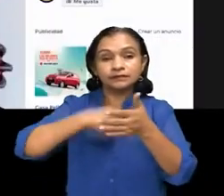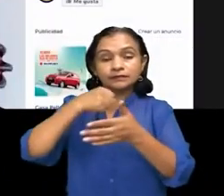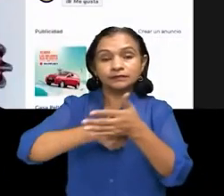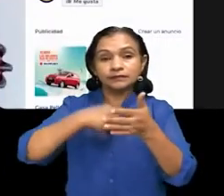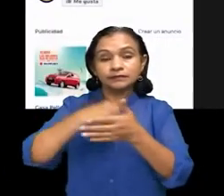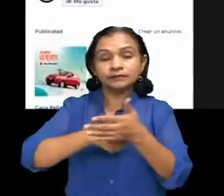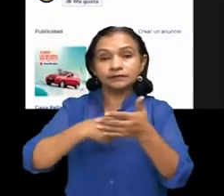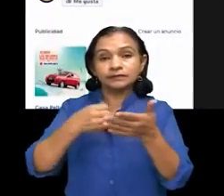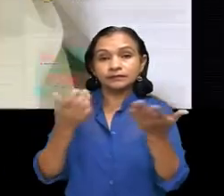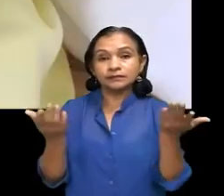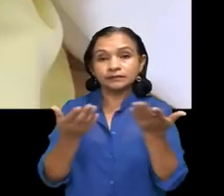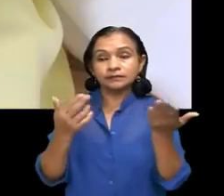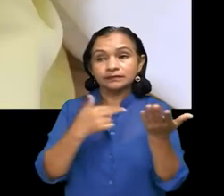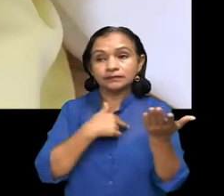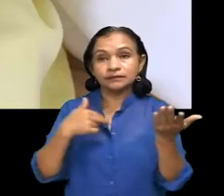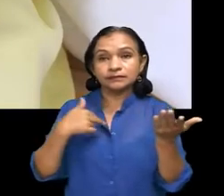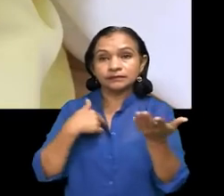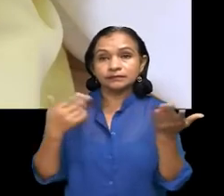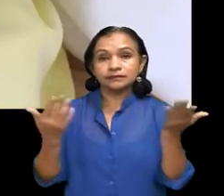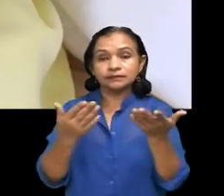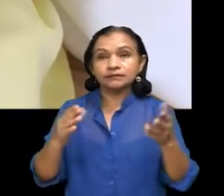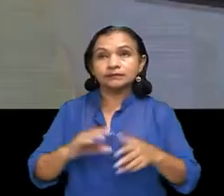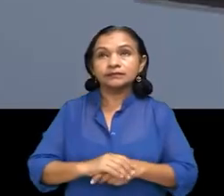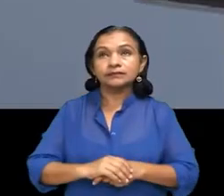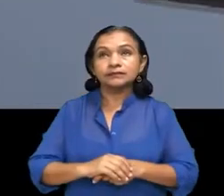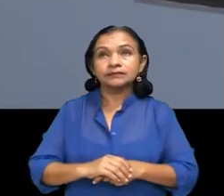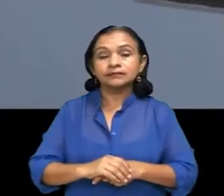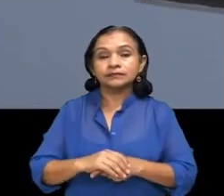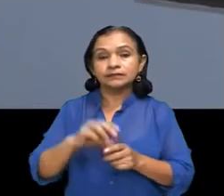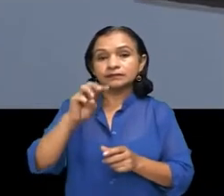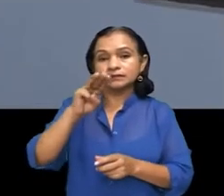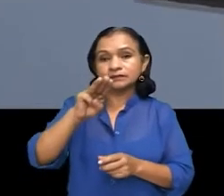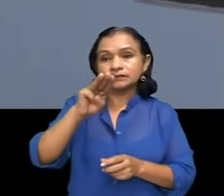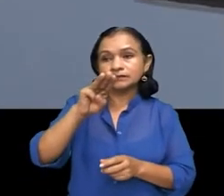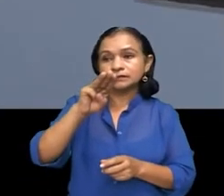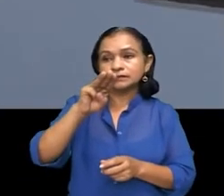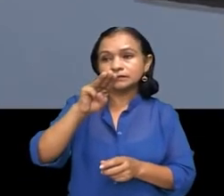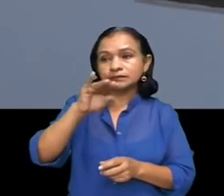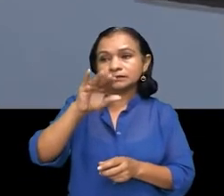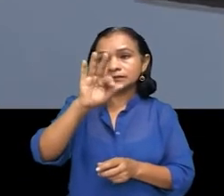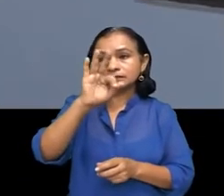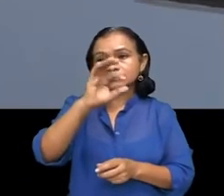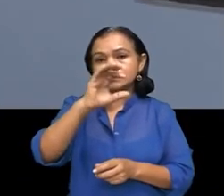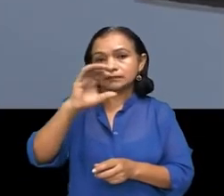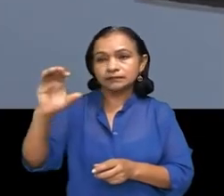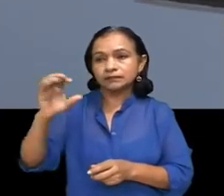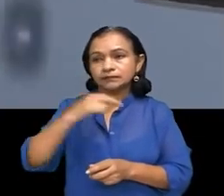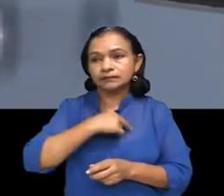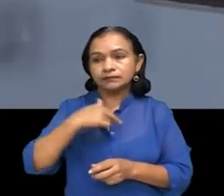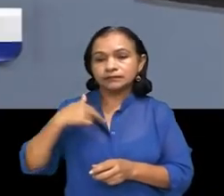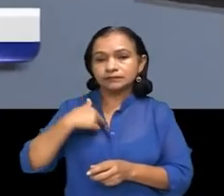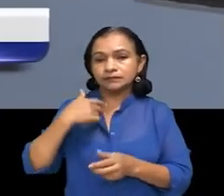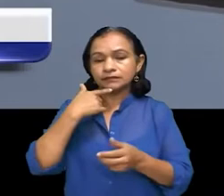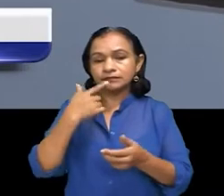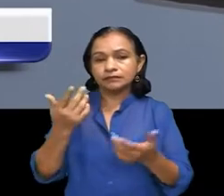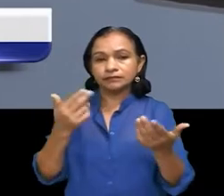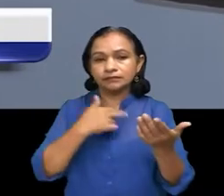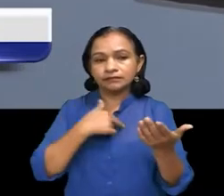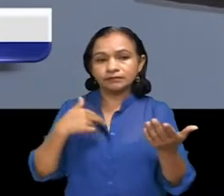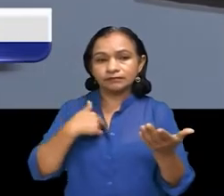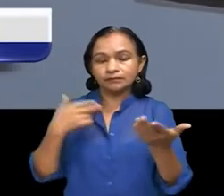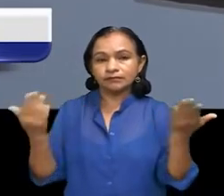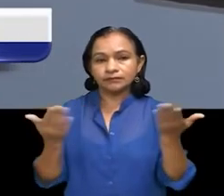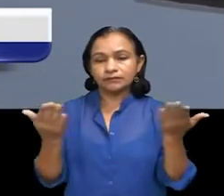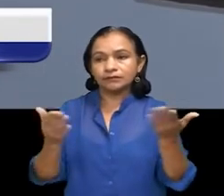desarrollo del emprendedurismo en el país. Con el MIFIC, con la parte de las exoneraciones para